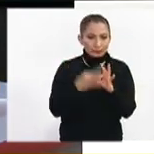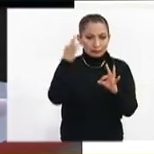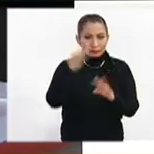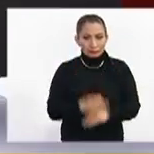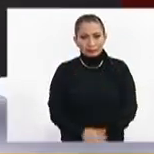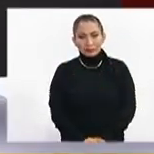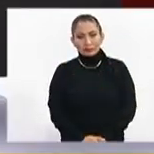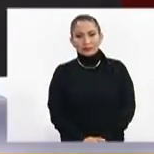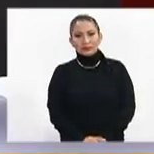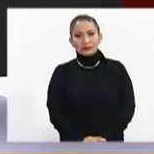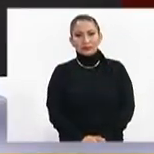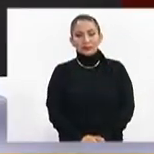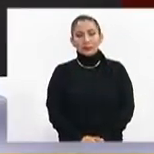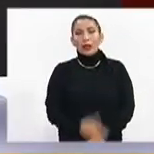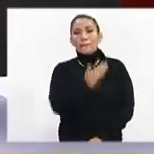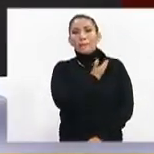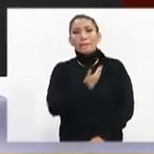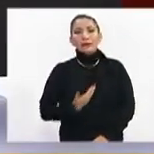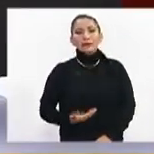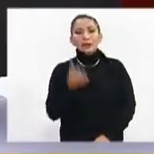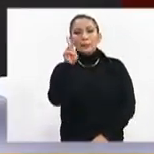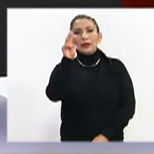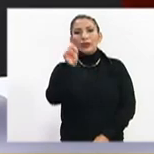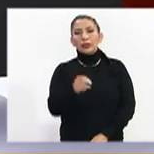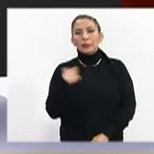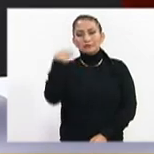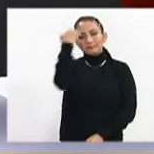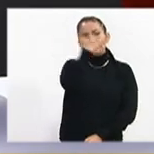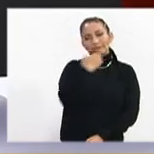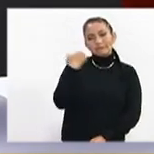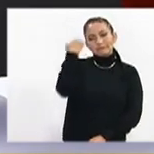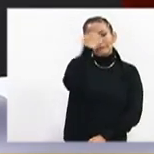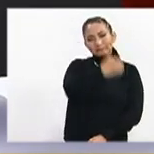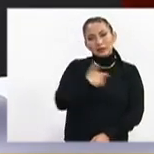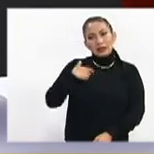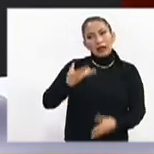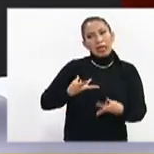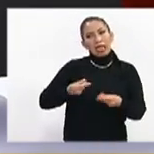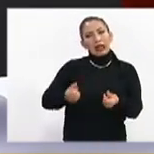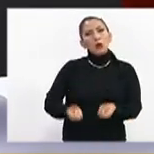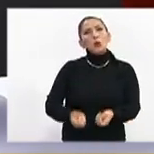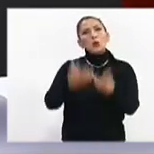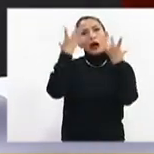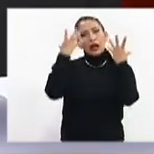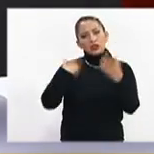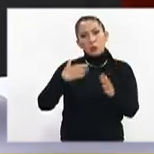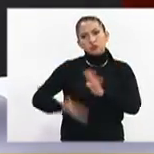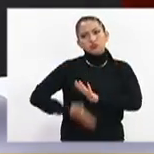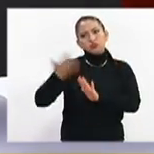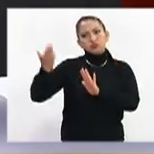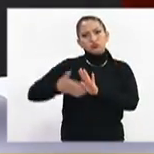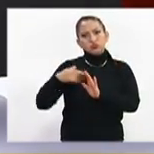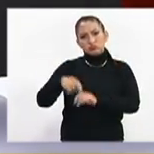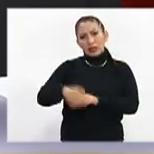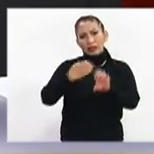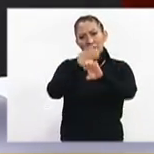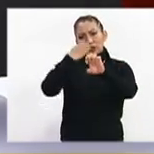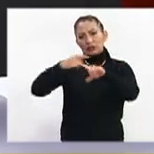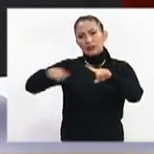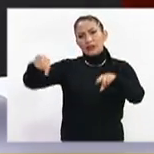día. El presidente Enrique Peña Nieto hizo un balance de lo que va a costar la reconstrucción en los